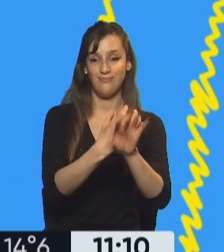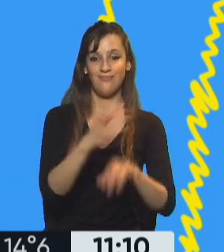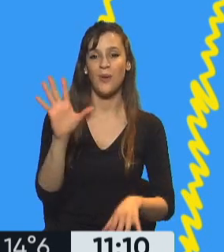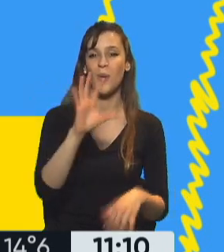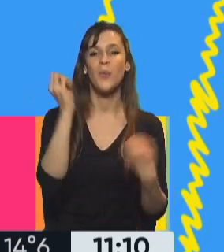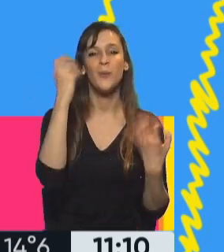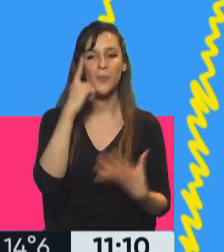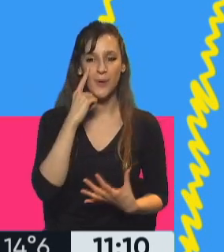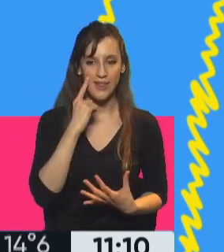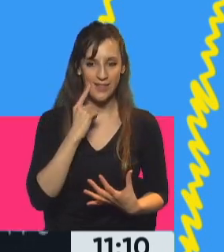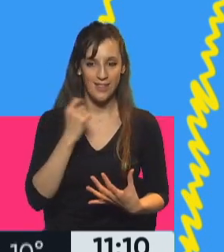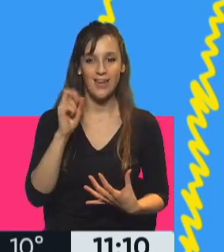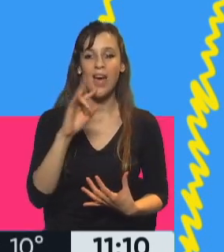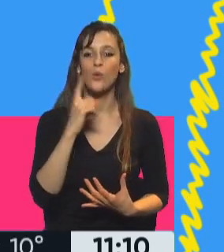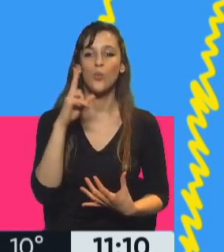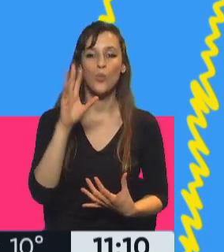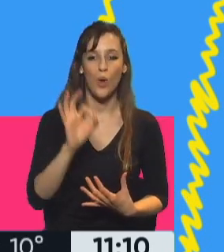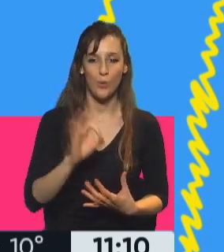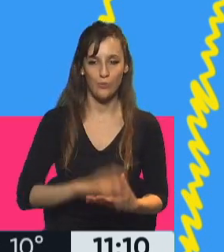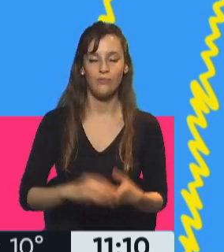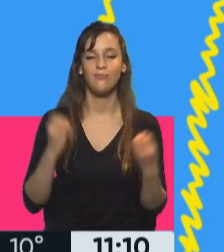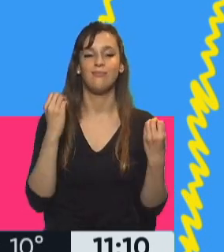Buenos días. Buen día, ¿cómo estás?